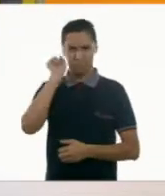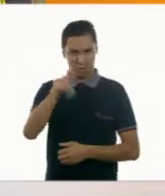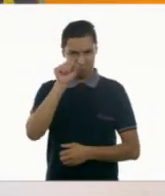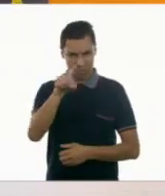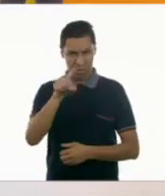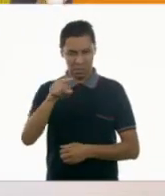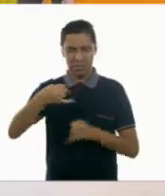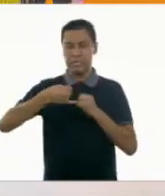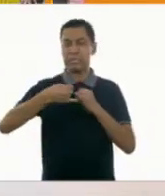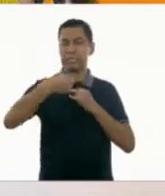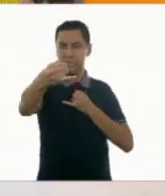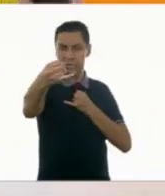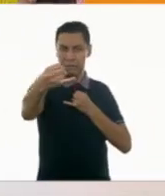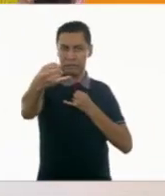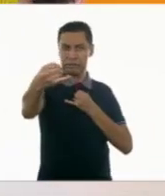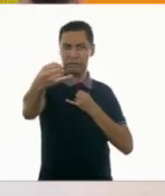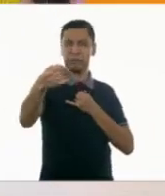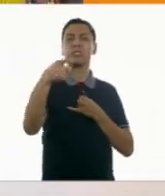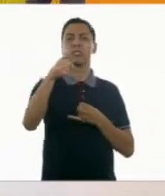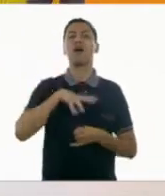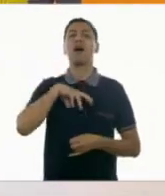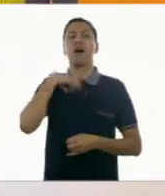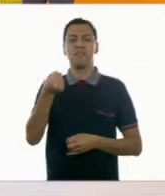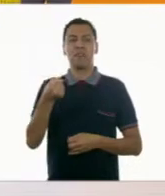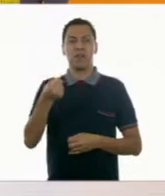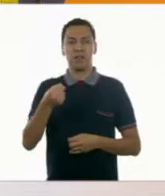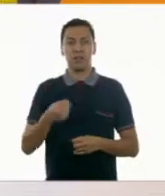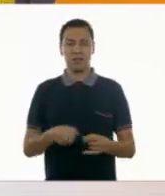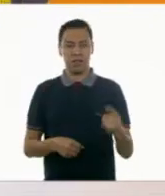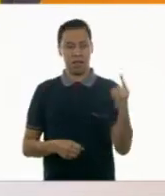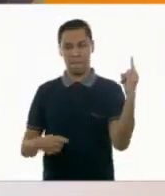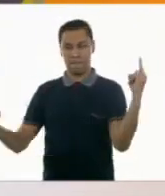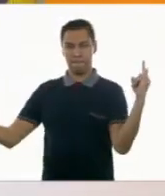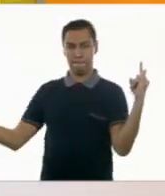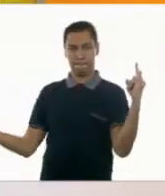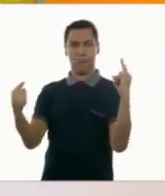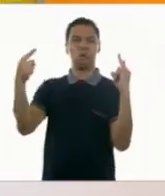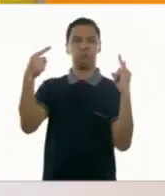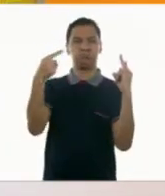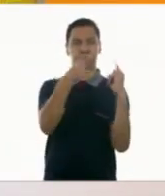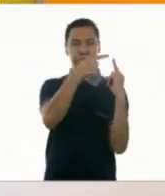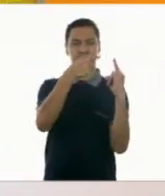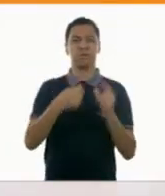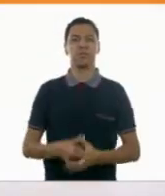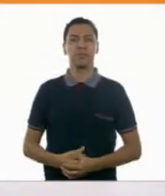Llegas a la línea e intentas meterla a la jaula.